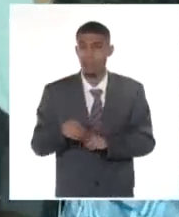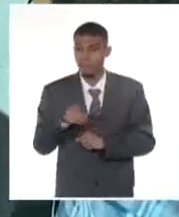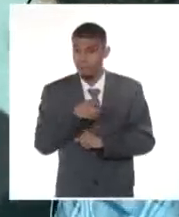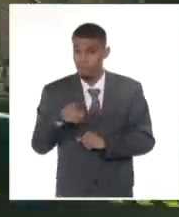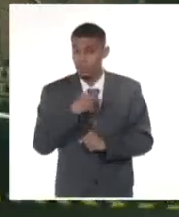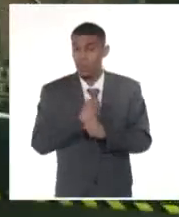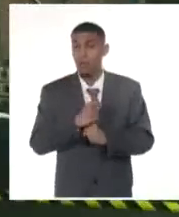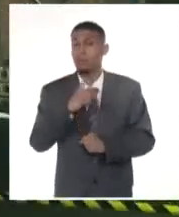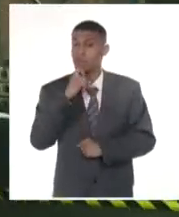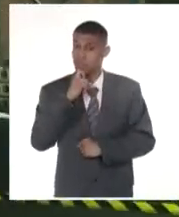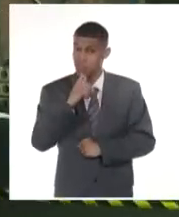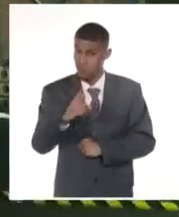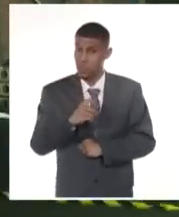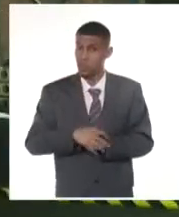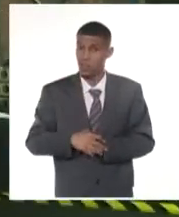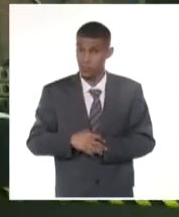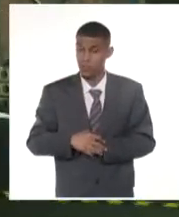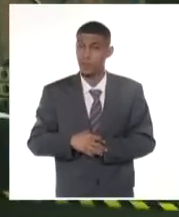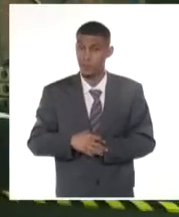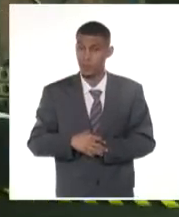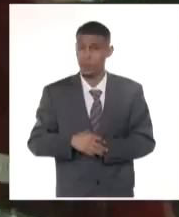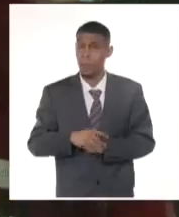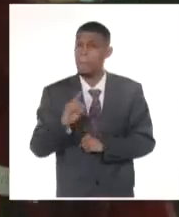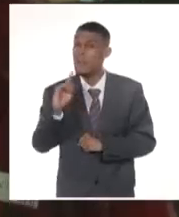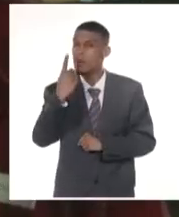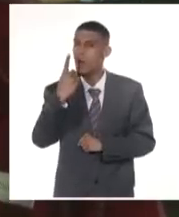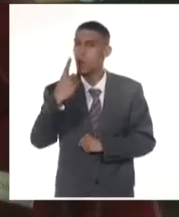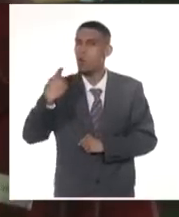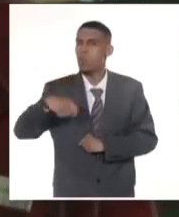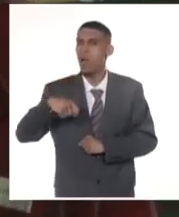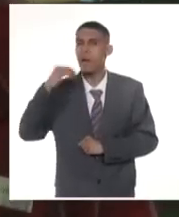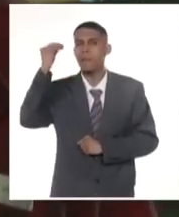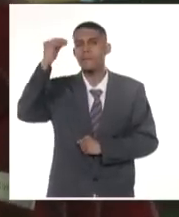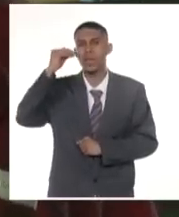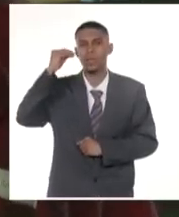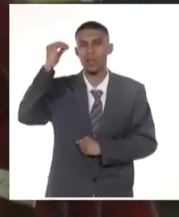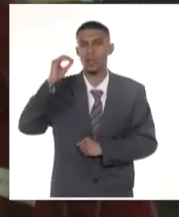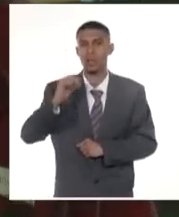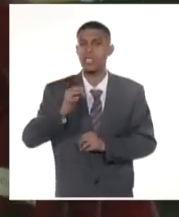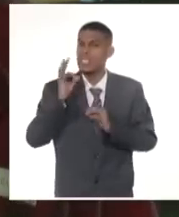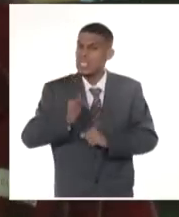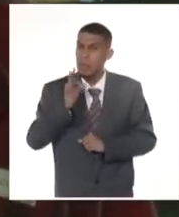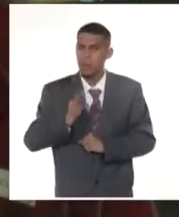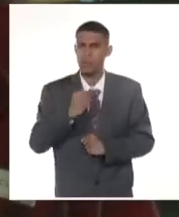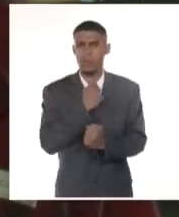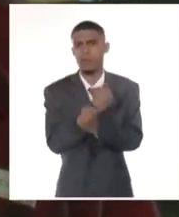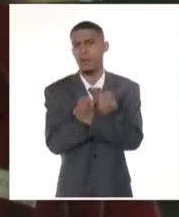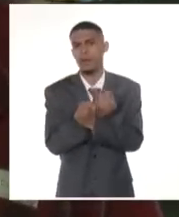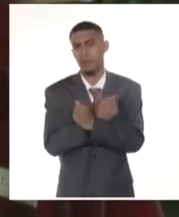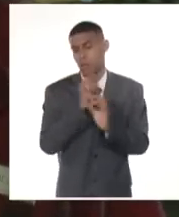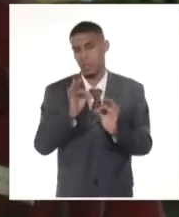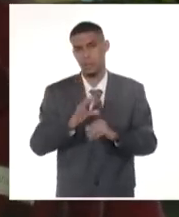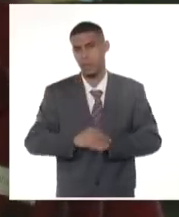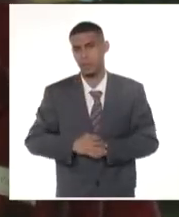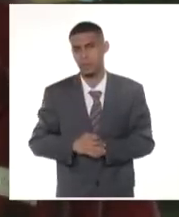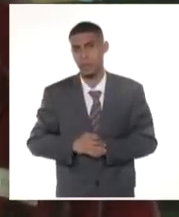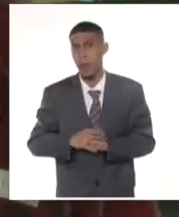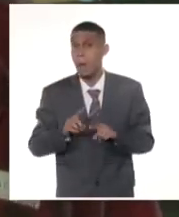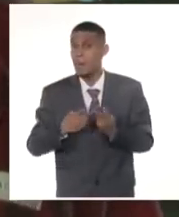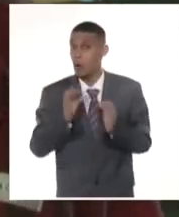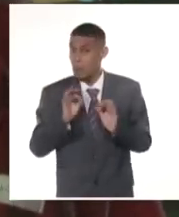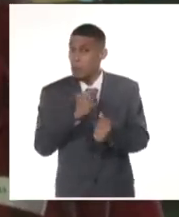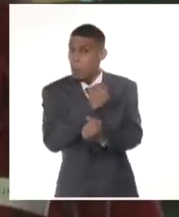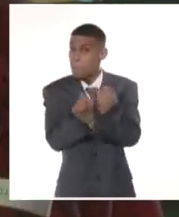muy compleja y que requiere también de pensamiento. Siempre hay peligro. Había peligro, pero el peligro